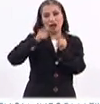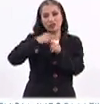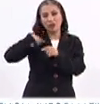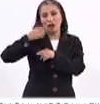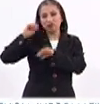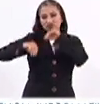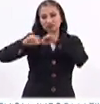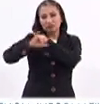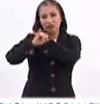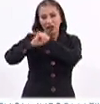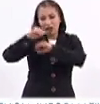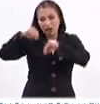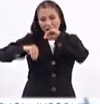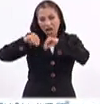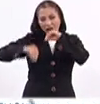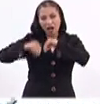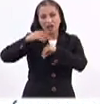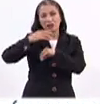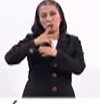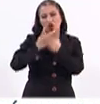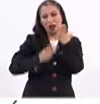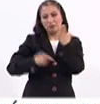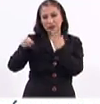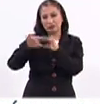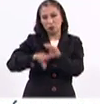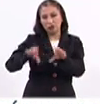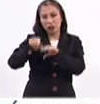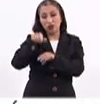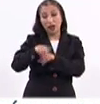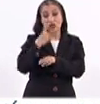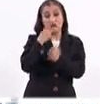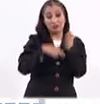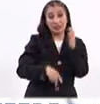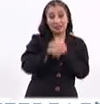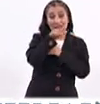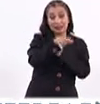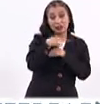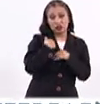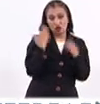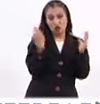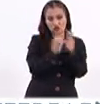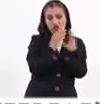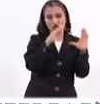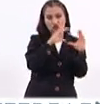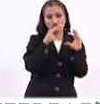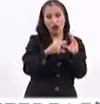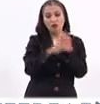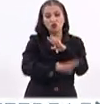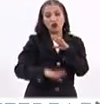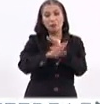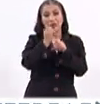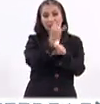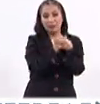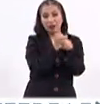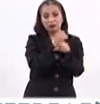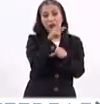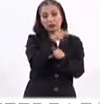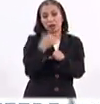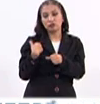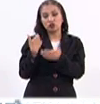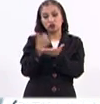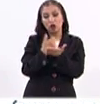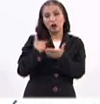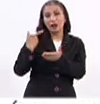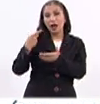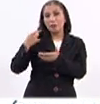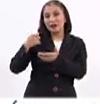software, pero en el 2017 se me da la oportunidad de dar una materia que es Fundamentos de Investigación, en la cual participo